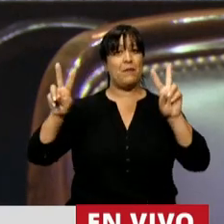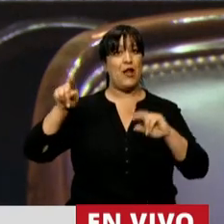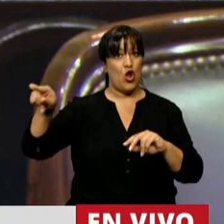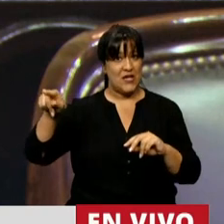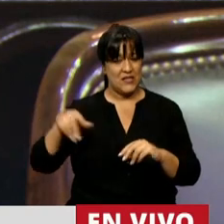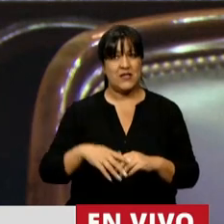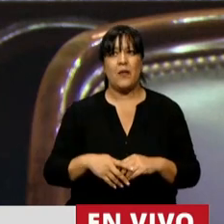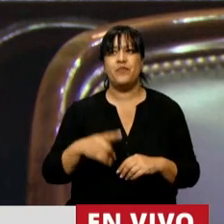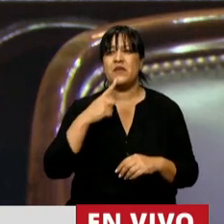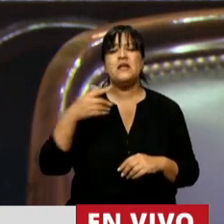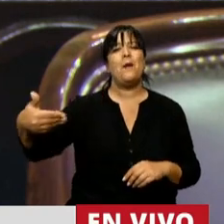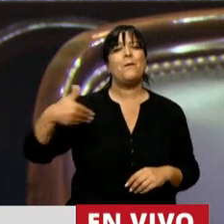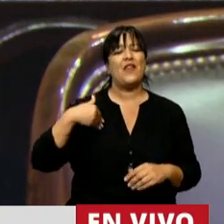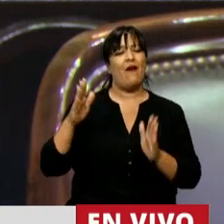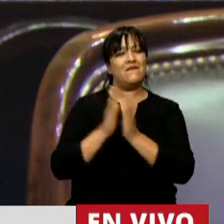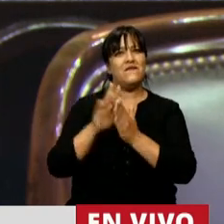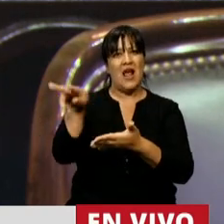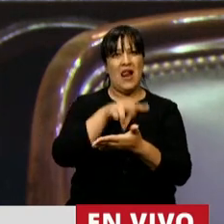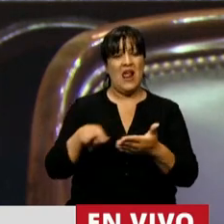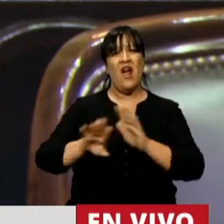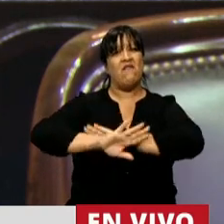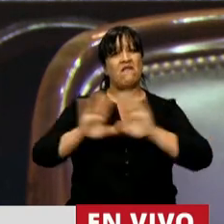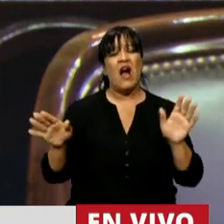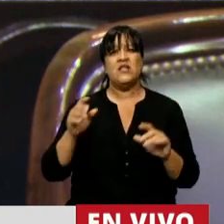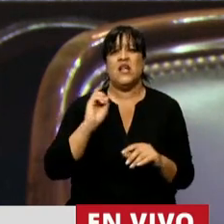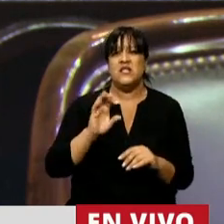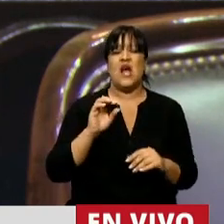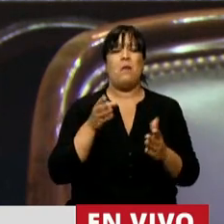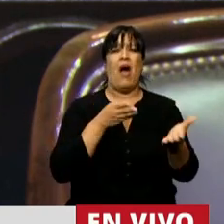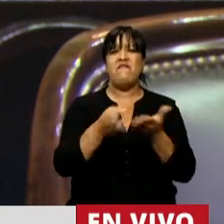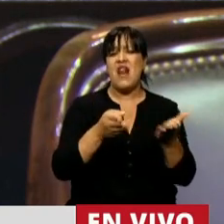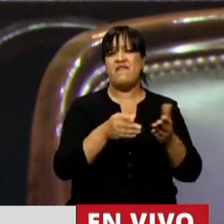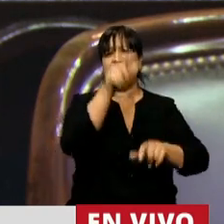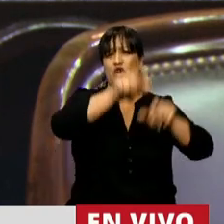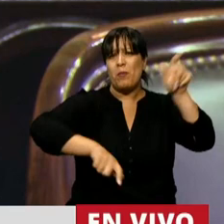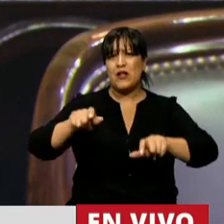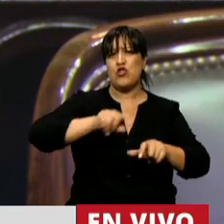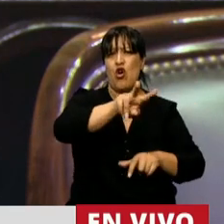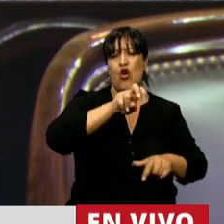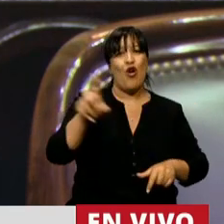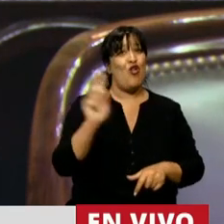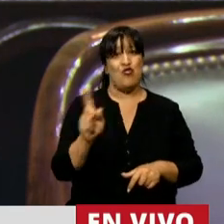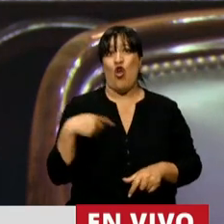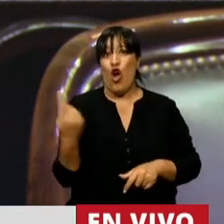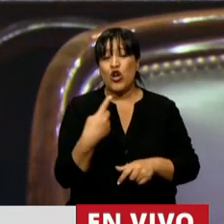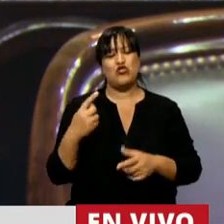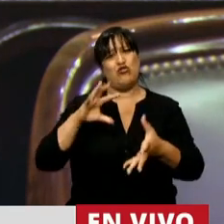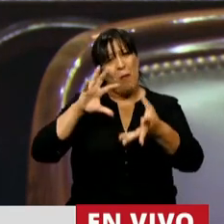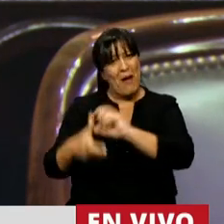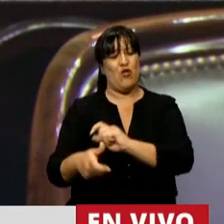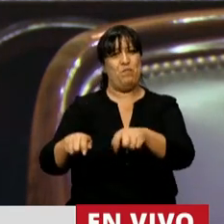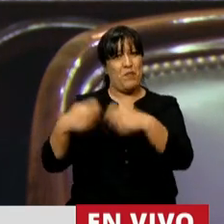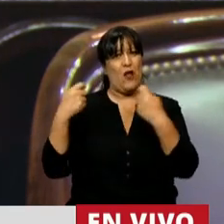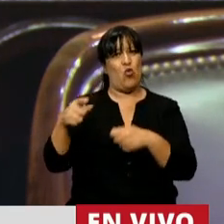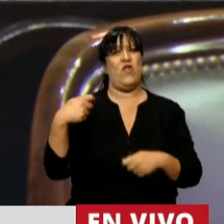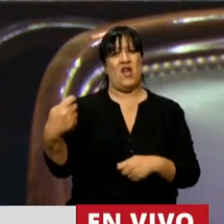Tucumán, que me pidió que lo lea. Dejen de dejar de llamarnos beneficiarios y decirnos en adelante perjudicados previsionales,